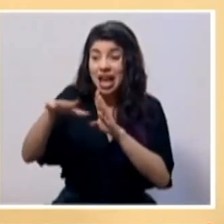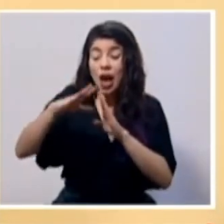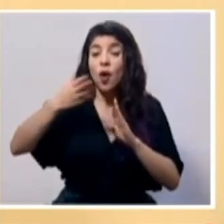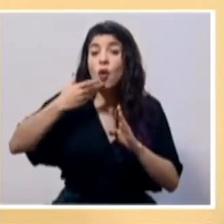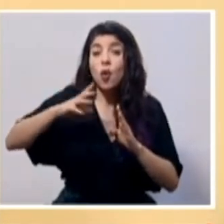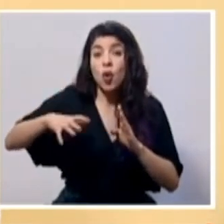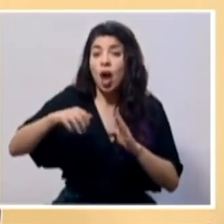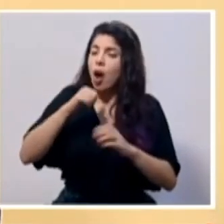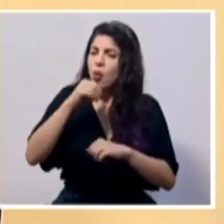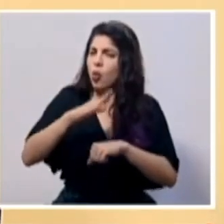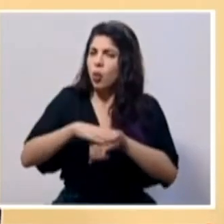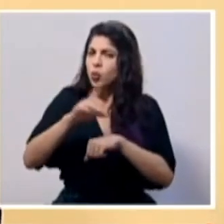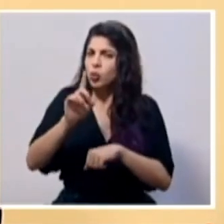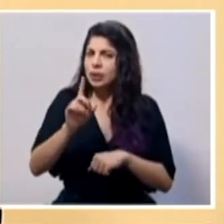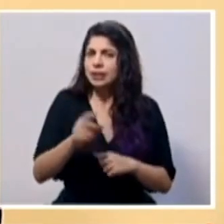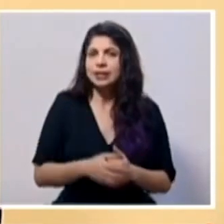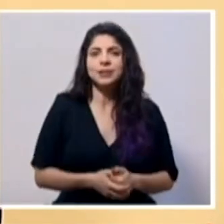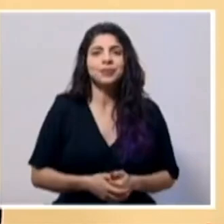está autorizando.